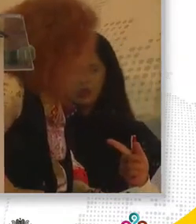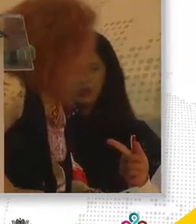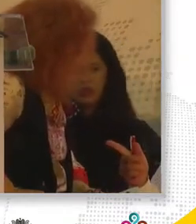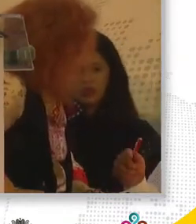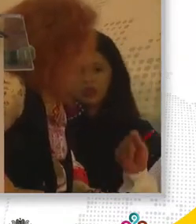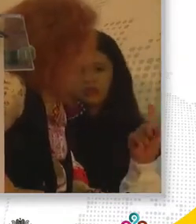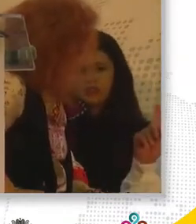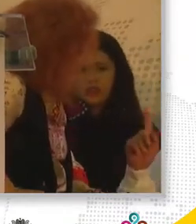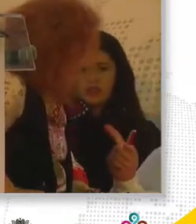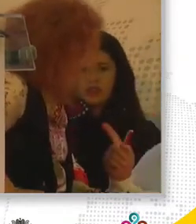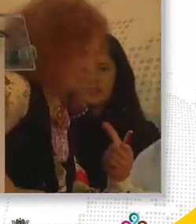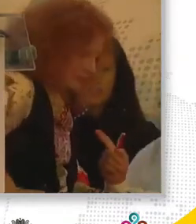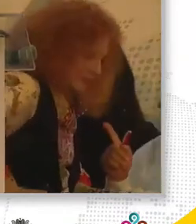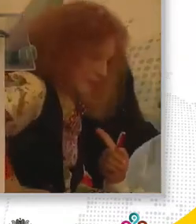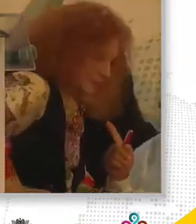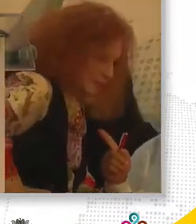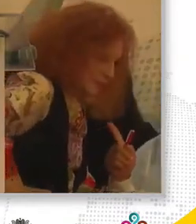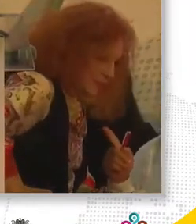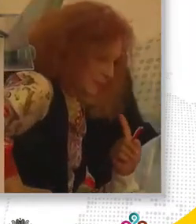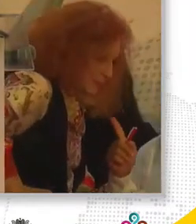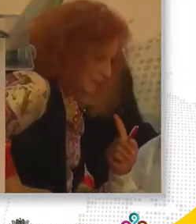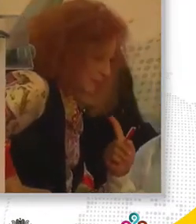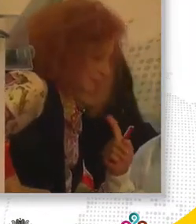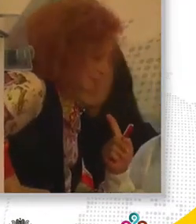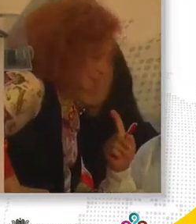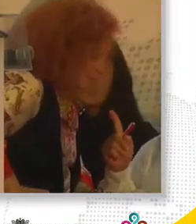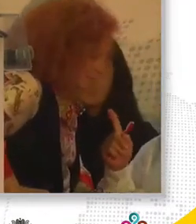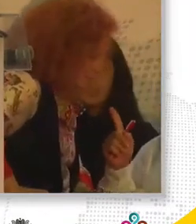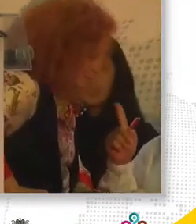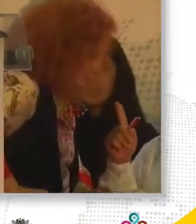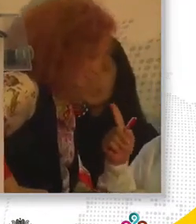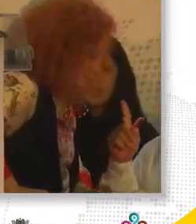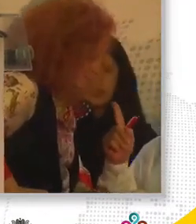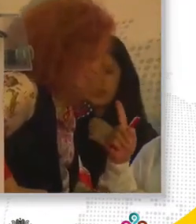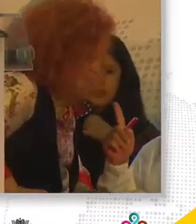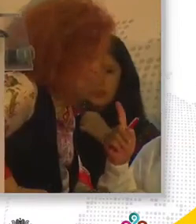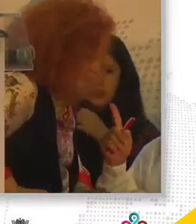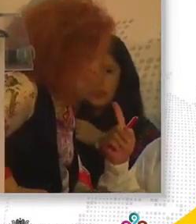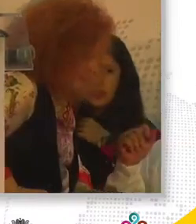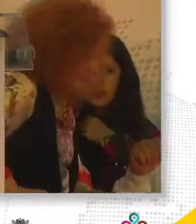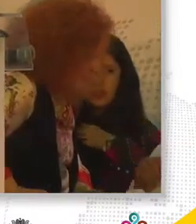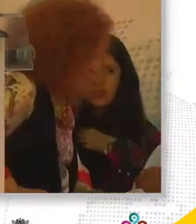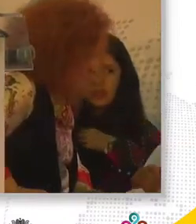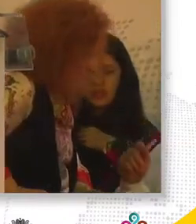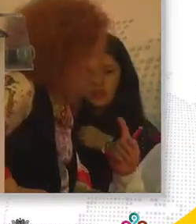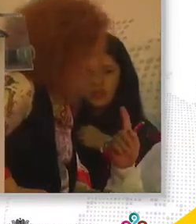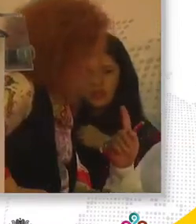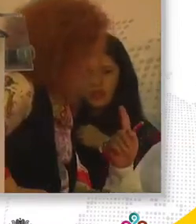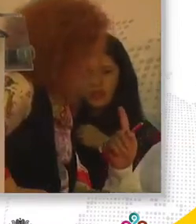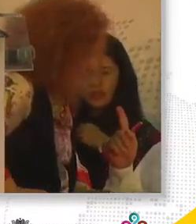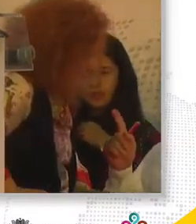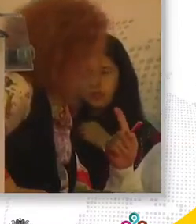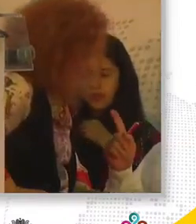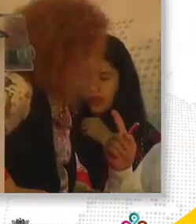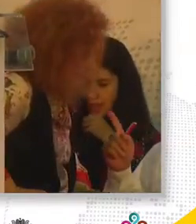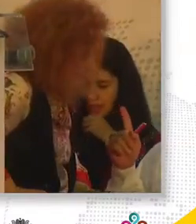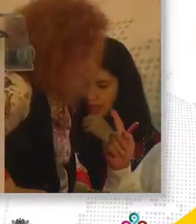universo. Ecos del universo, es decir, escuchar.